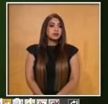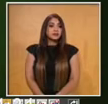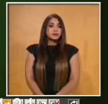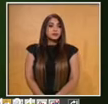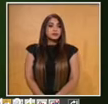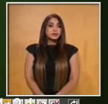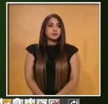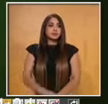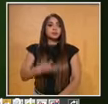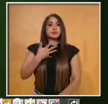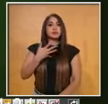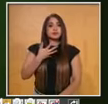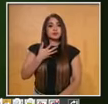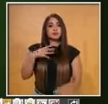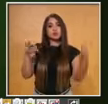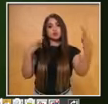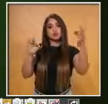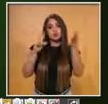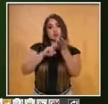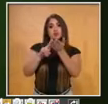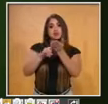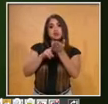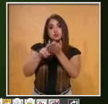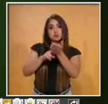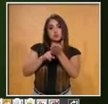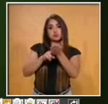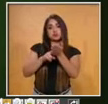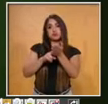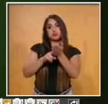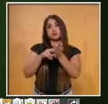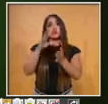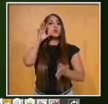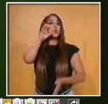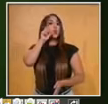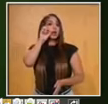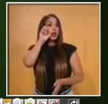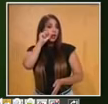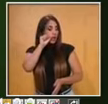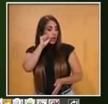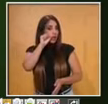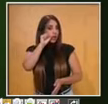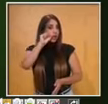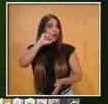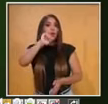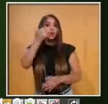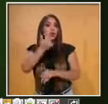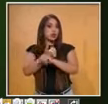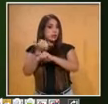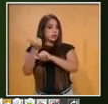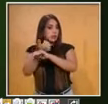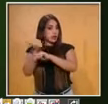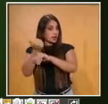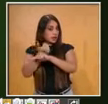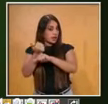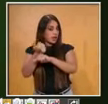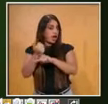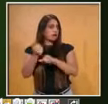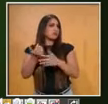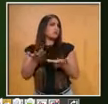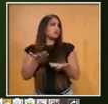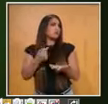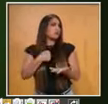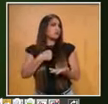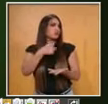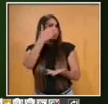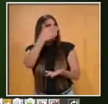tenemos una hoja verde, una hoja naranja y una hoja amarilla. ¿Cómo podemos saber en cuántas partes